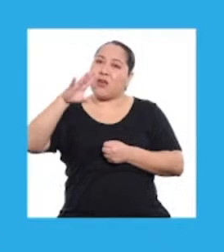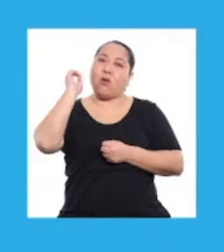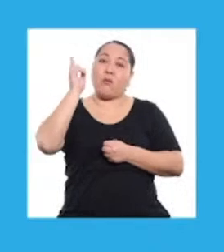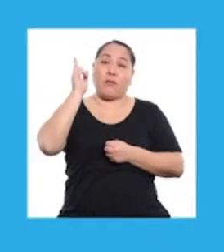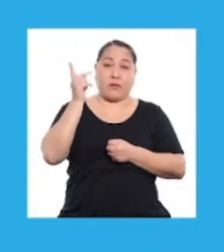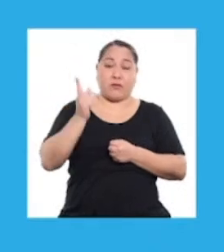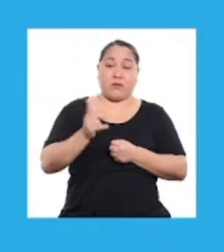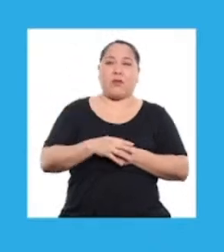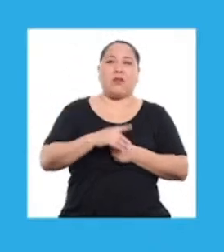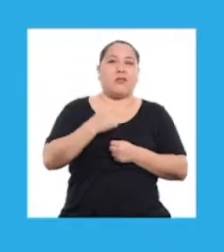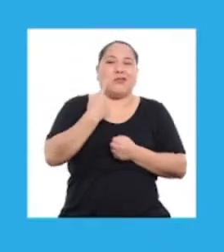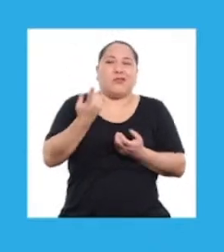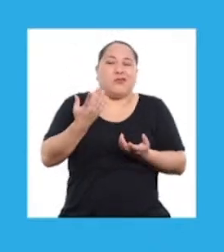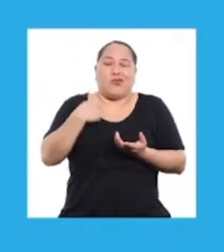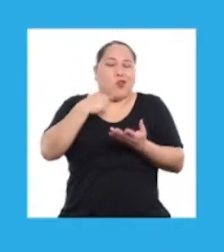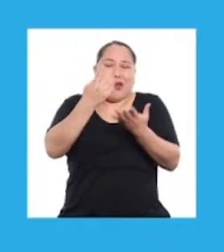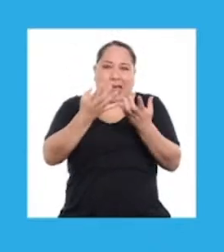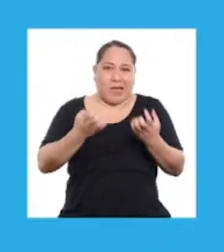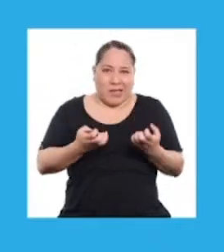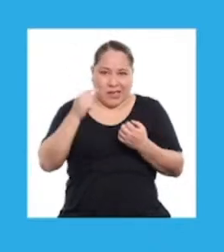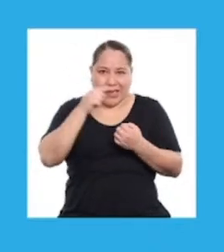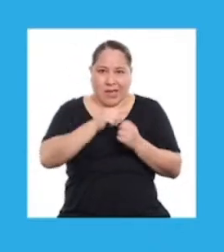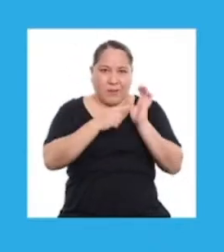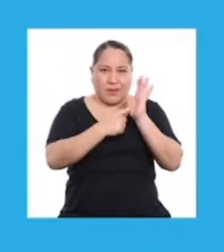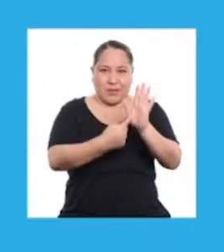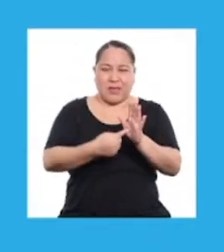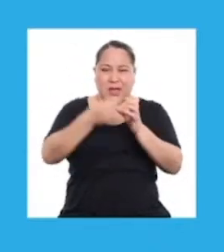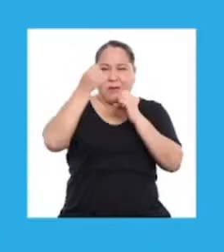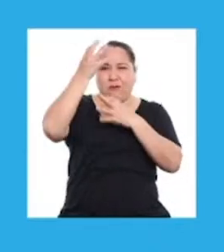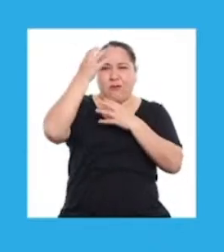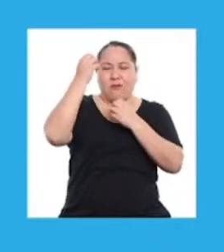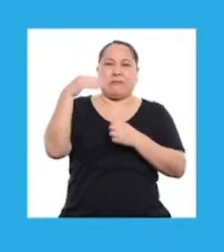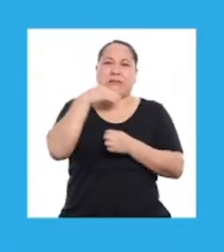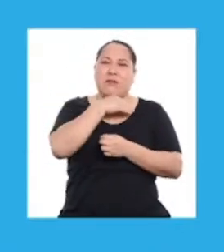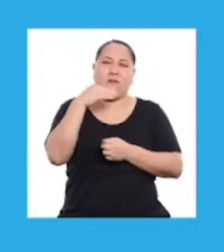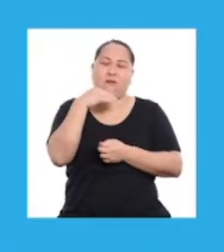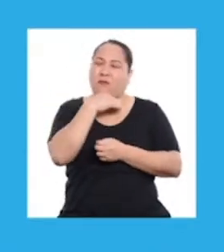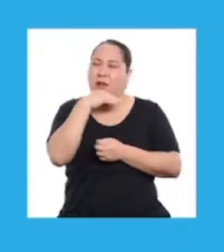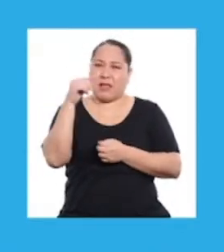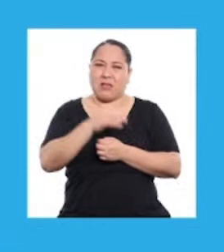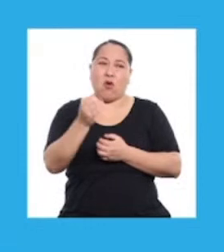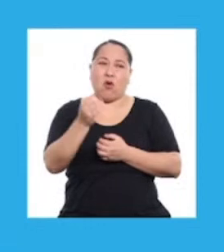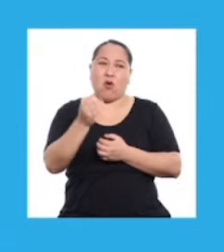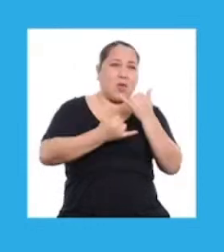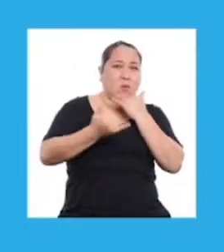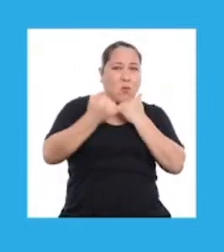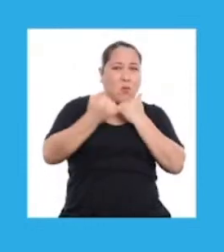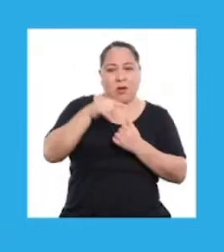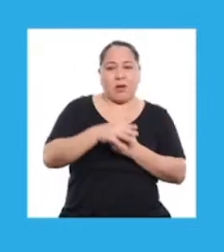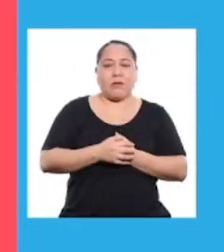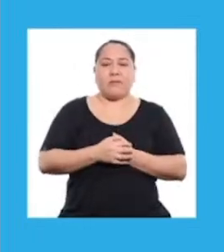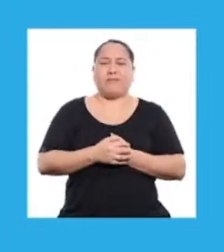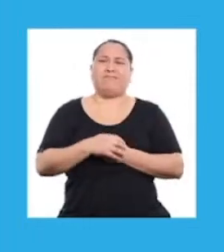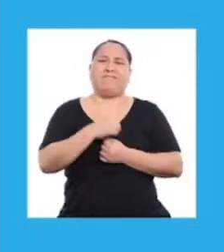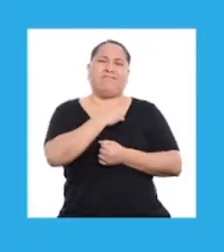comentó a su maestra que no fue su intención presentar información falsa o errónea. ¡Pobre